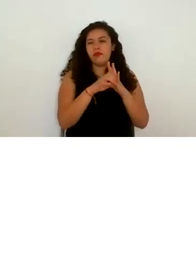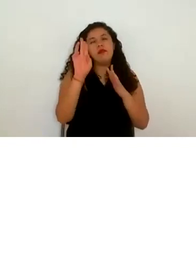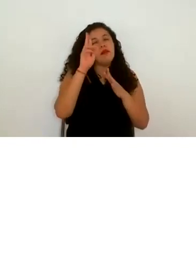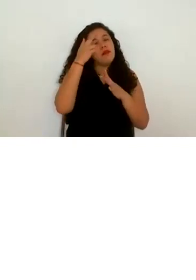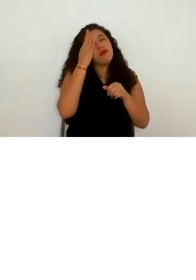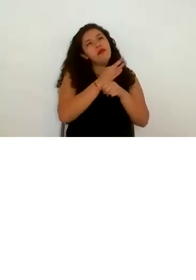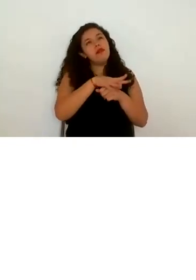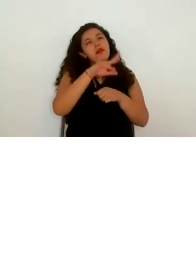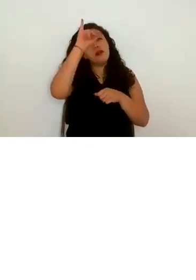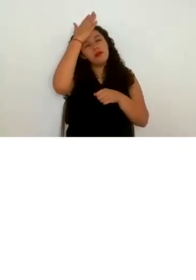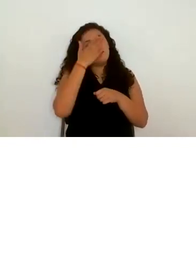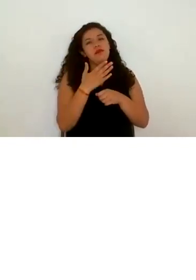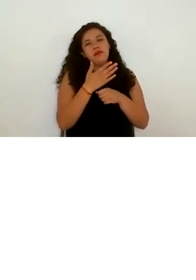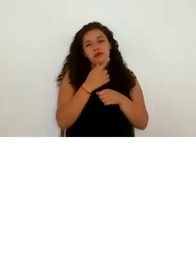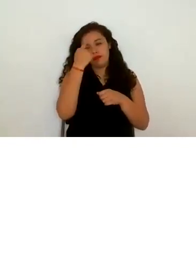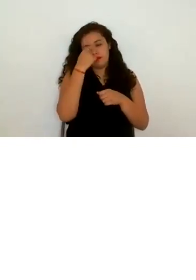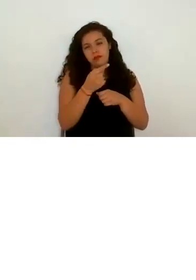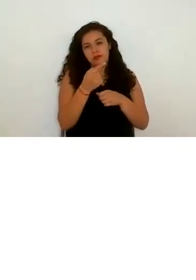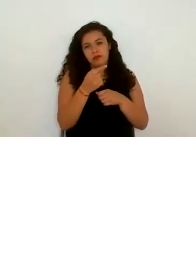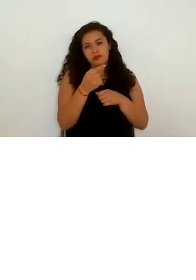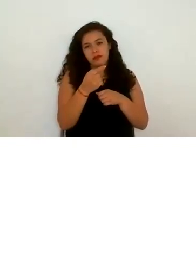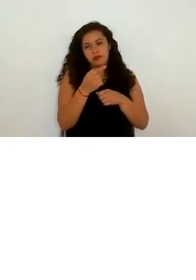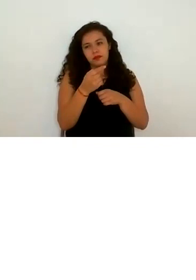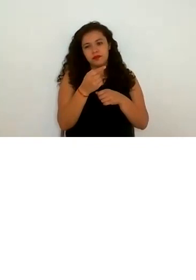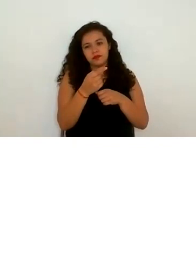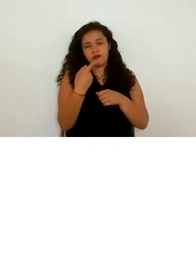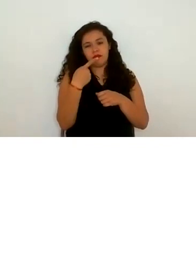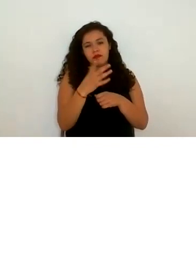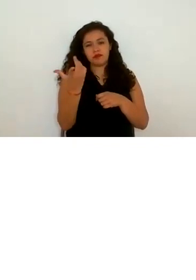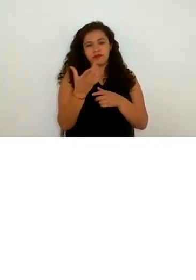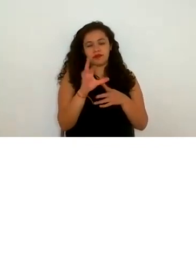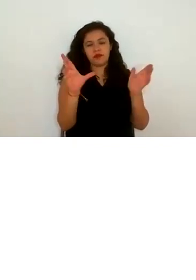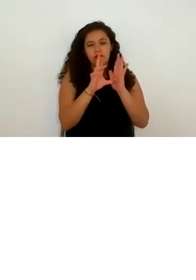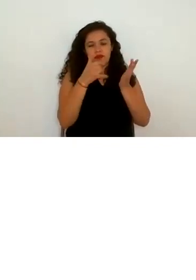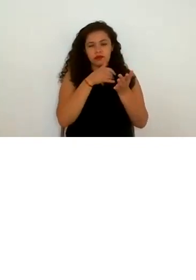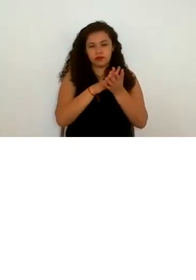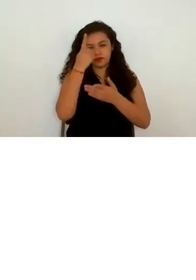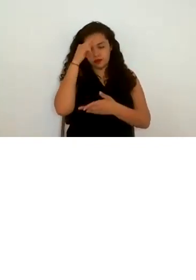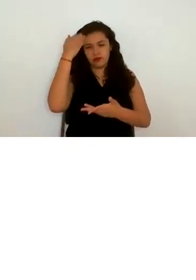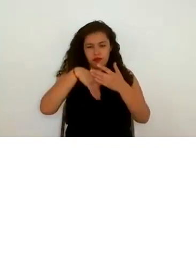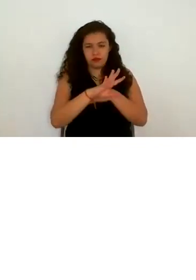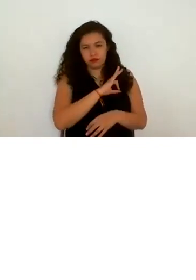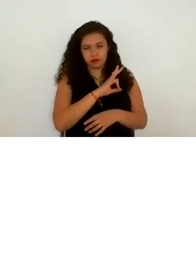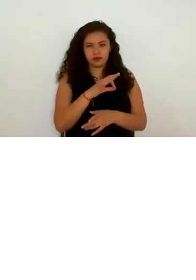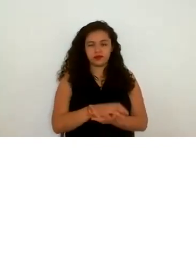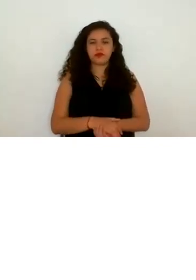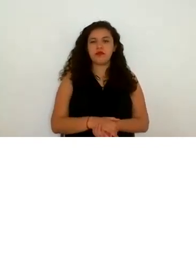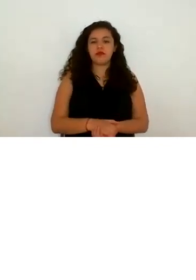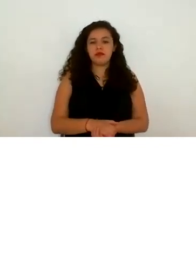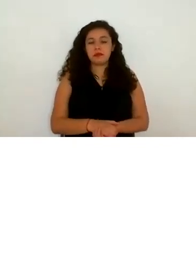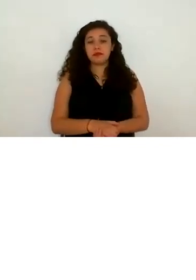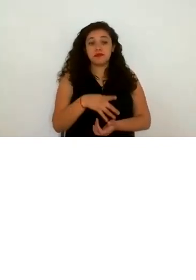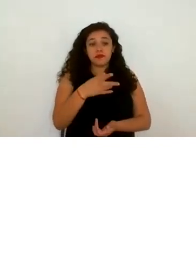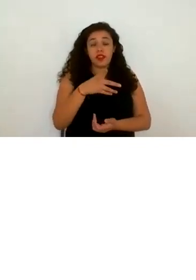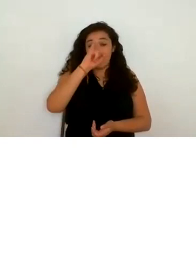tomen una imagen para elaborar sus credenciales de ingreso, ¿no? Entonces, esa